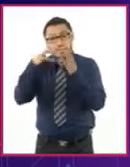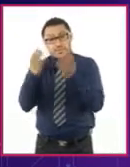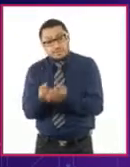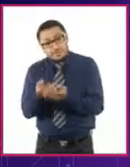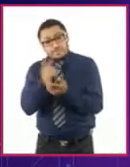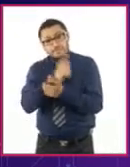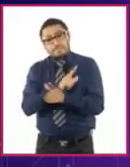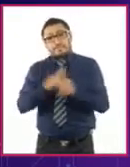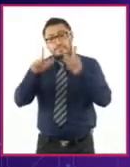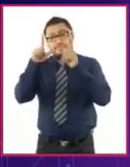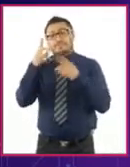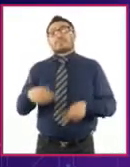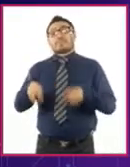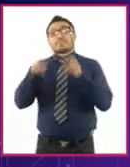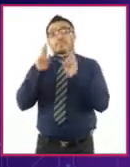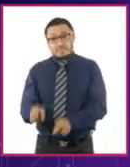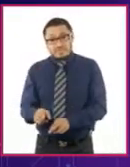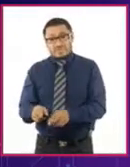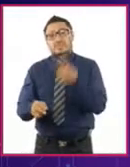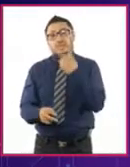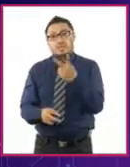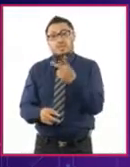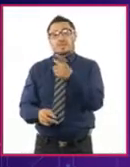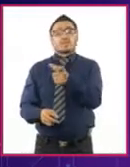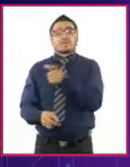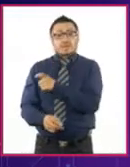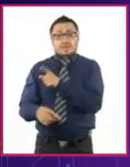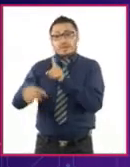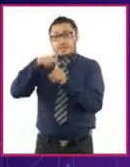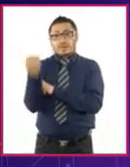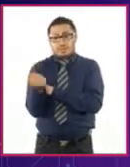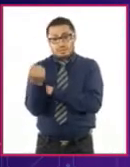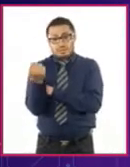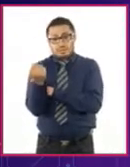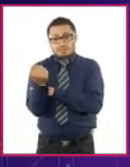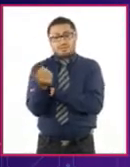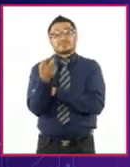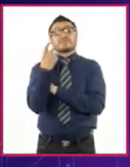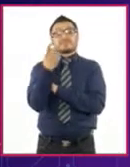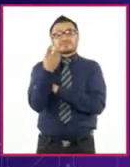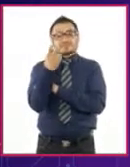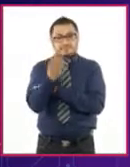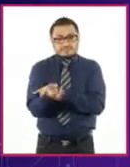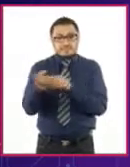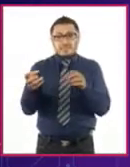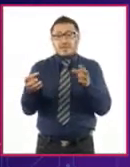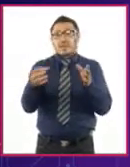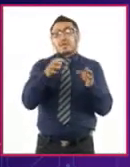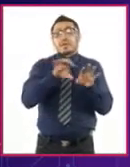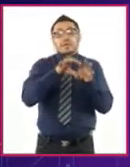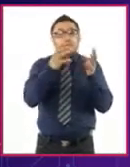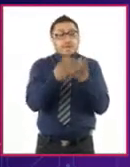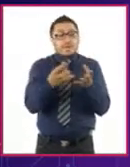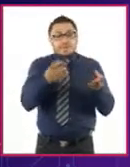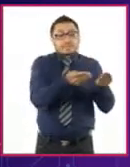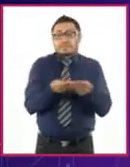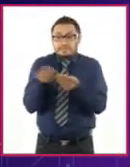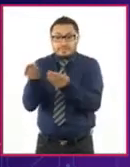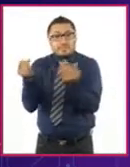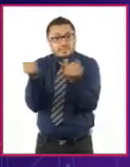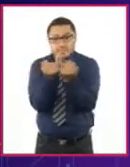se representa con la expresión 2x más 9. Dado que la cantidad de pelotas que les dieron a ambos es la